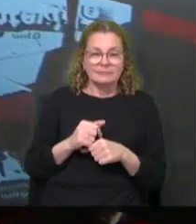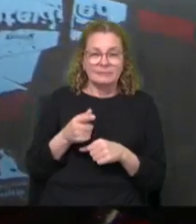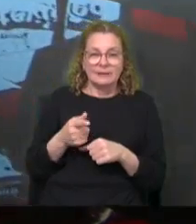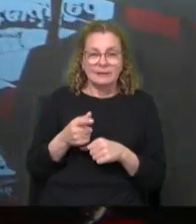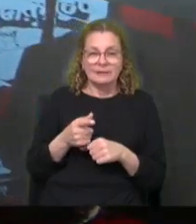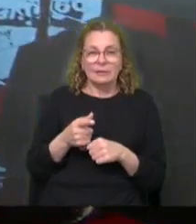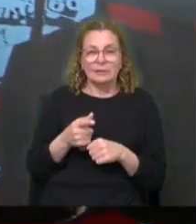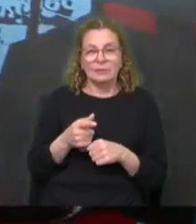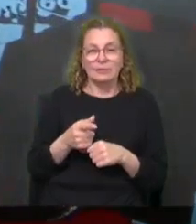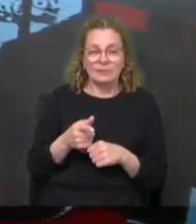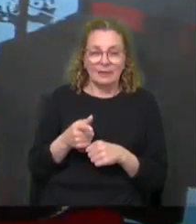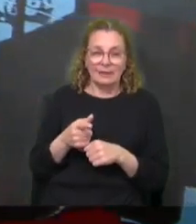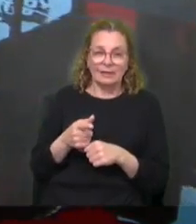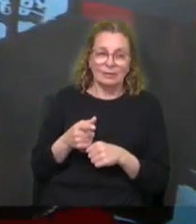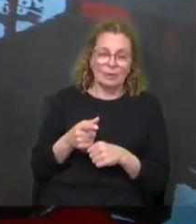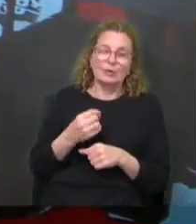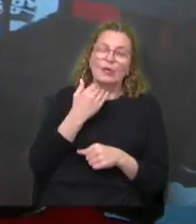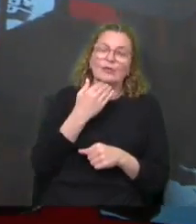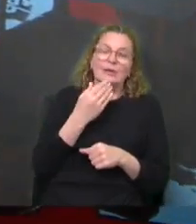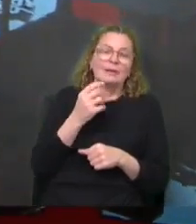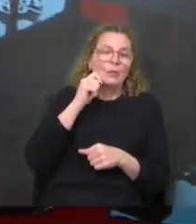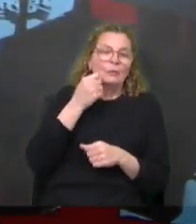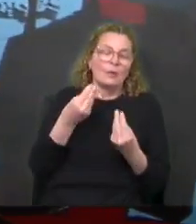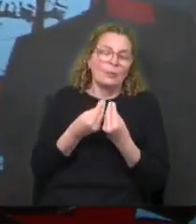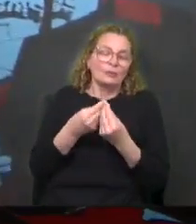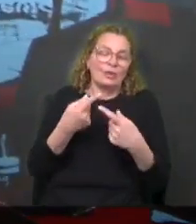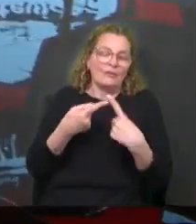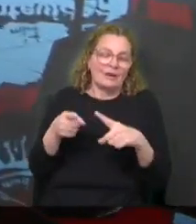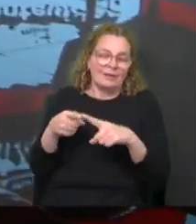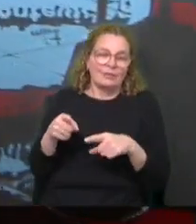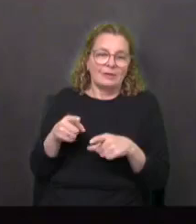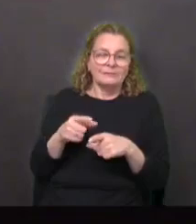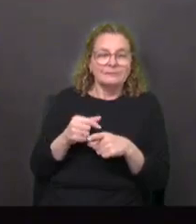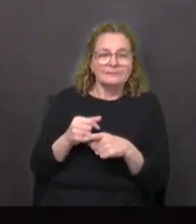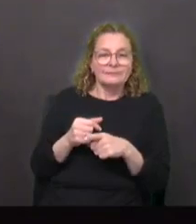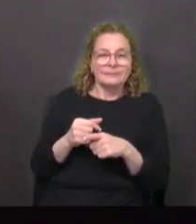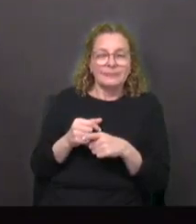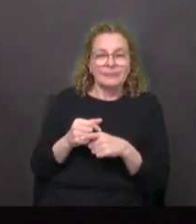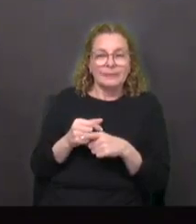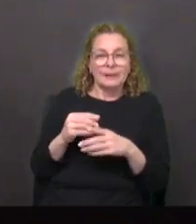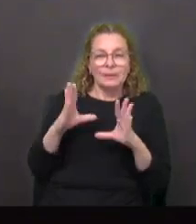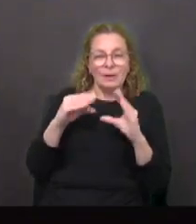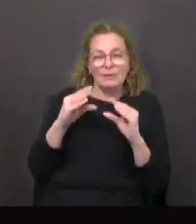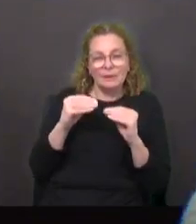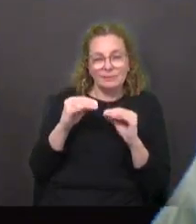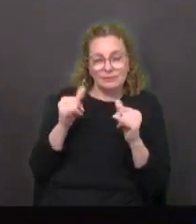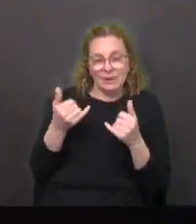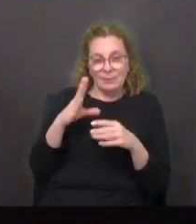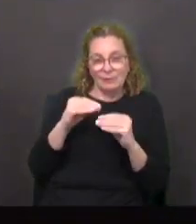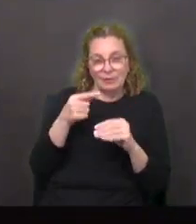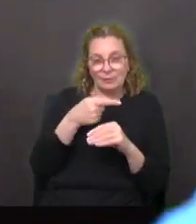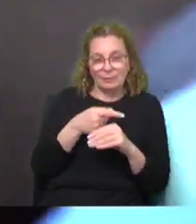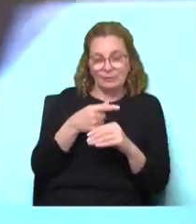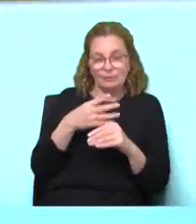como detalles que se me ocurren ahora, ¿no? No sé, qué sé, un montón. Es un montón. Sí. Lo que hablamos, ya hemos hablado contigo, todo